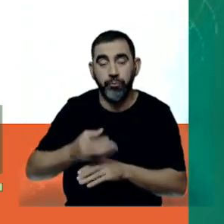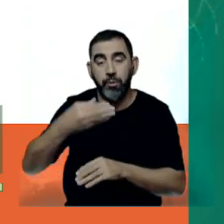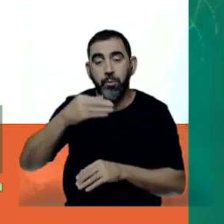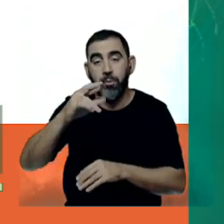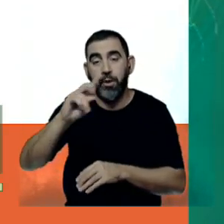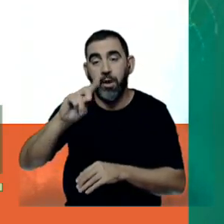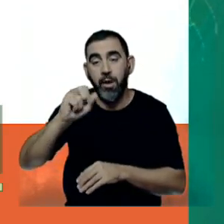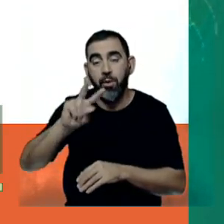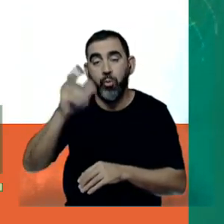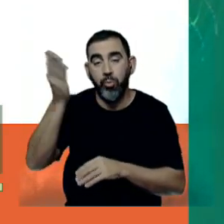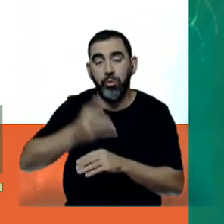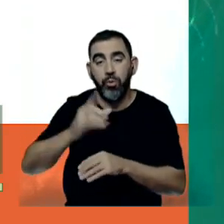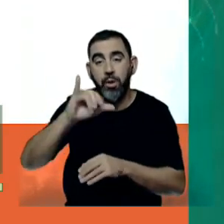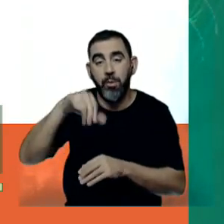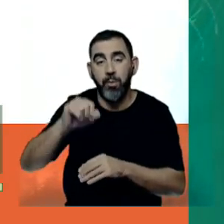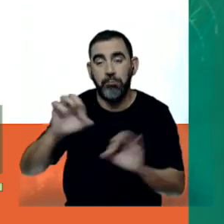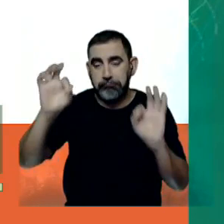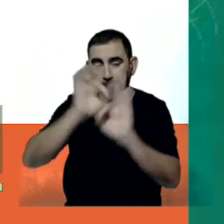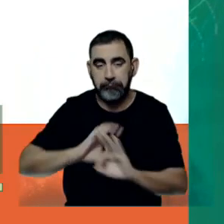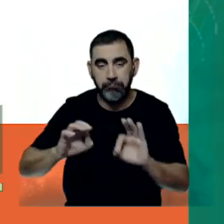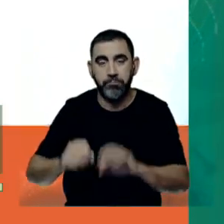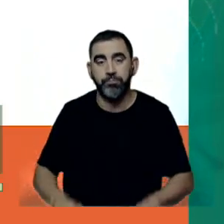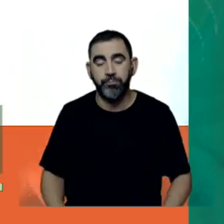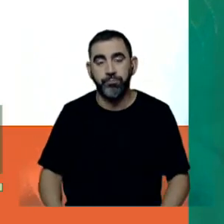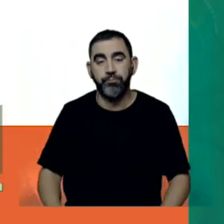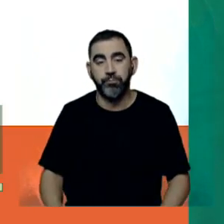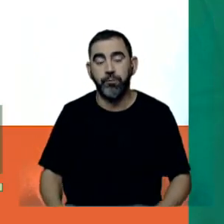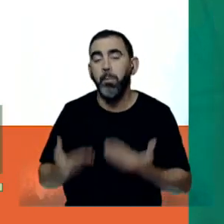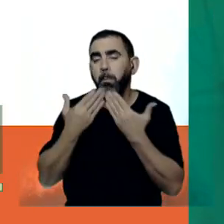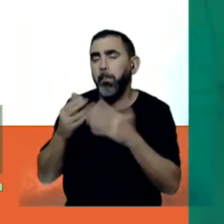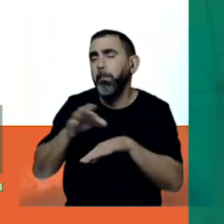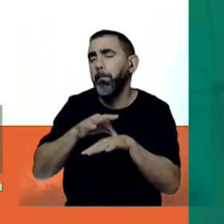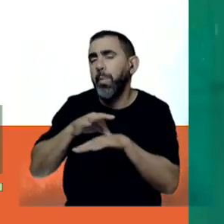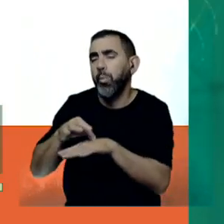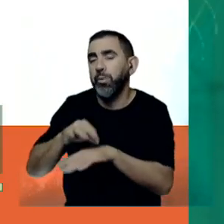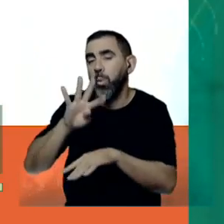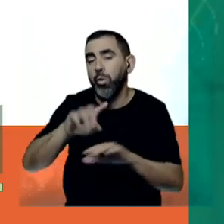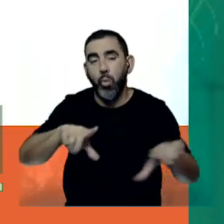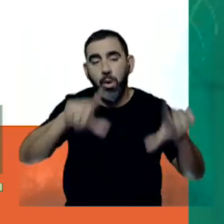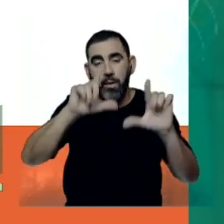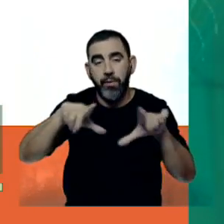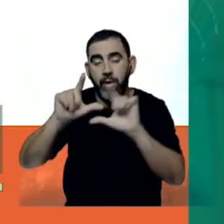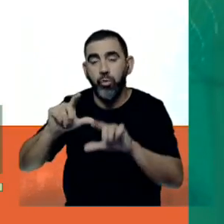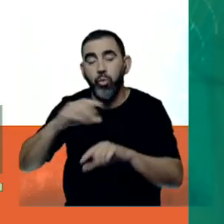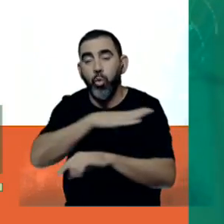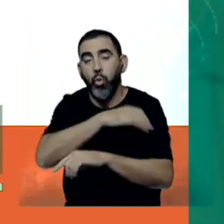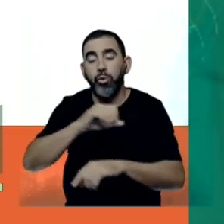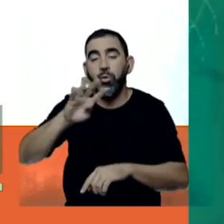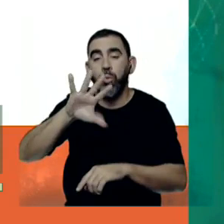Vergara 2% y Andrés Lima no obtuvo menciones. Ante la pregunta guiada con los cuatro candidatos, Orsi trepa